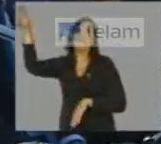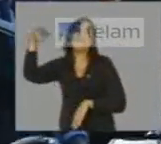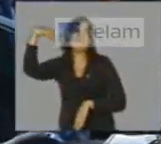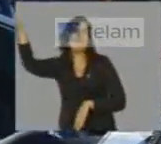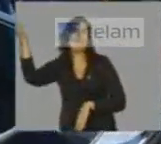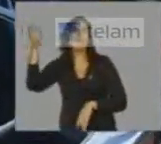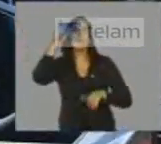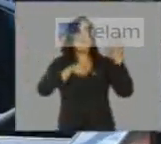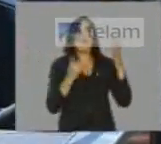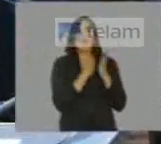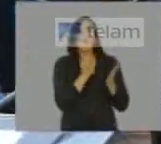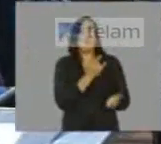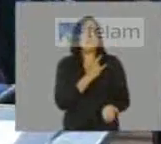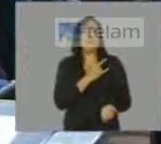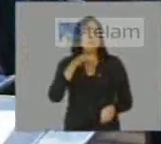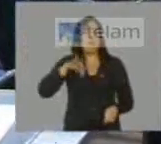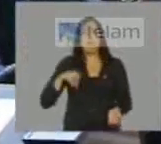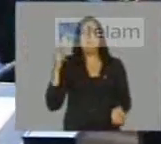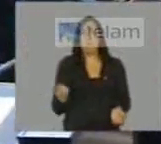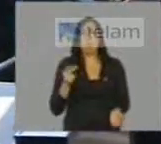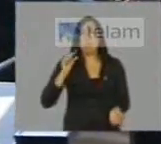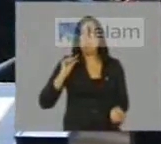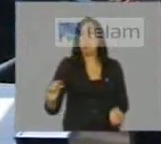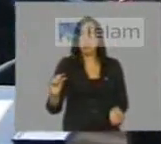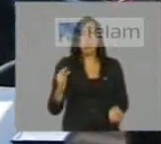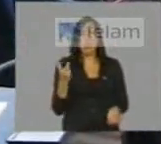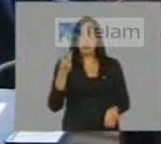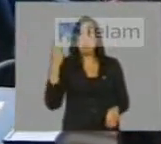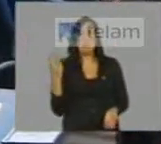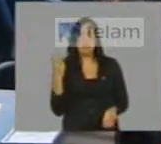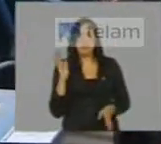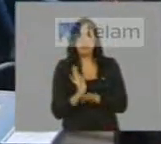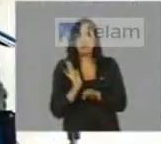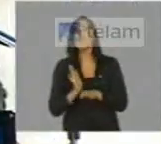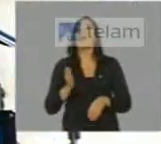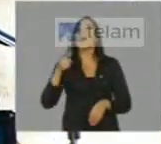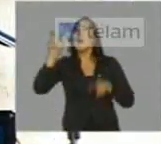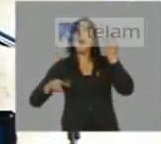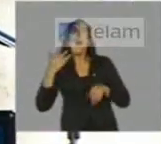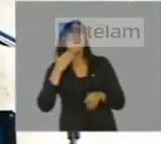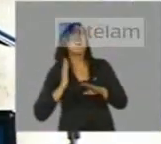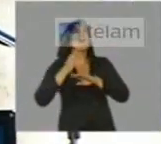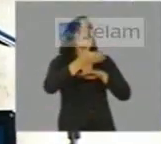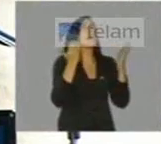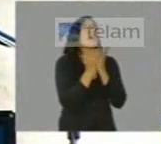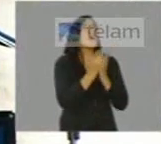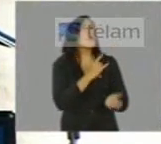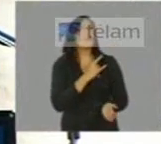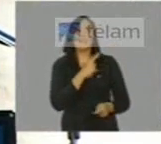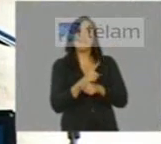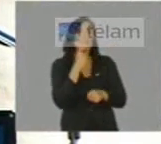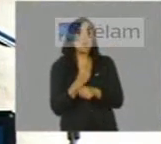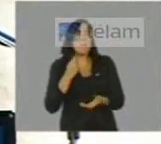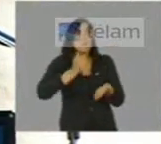miseria, con profesores que ganaban dos mangos y con que nadie podía ingresar a la universidad porque no tenía ni para pagar el